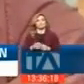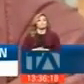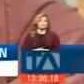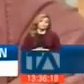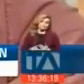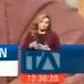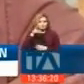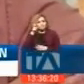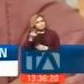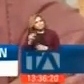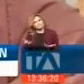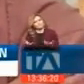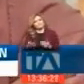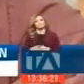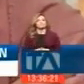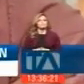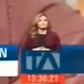con mucha